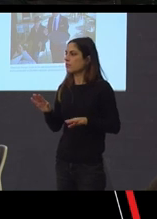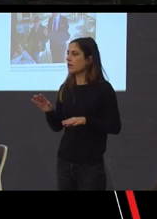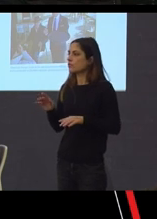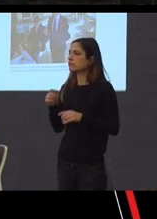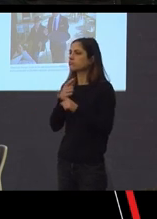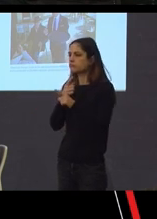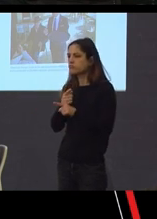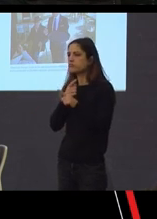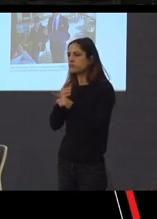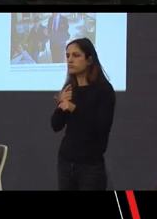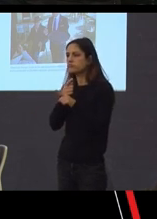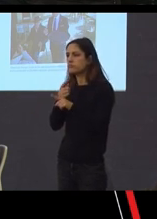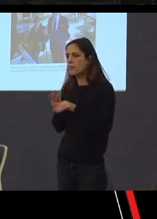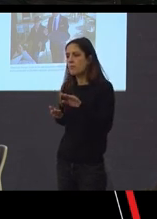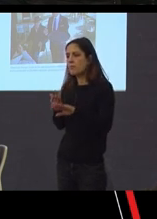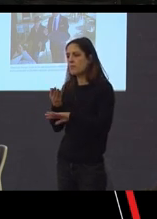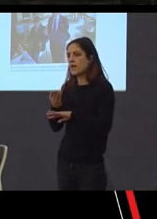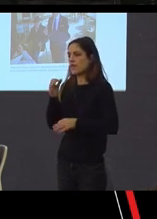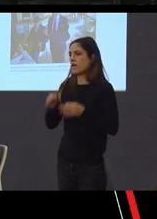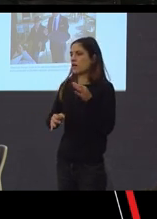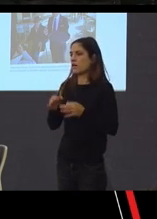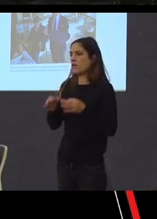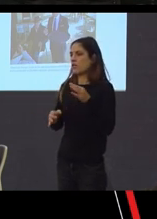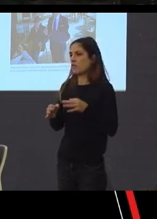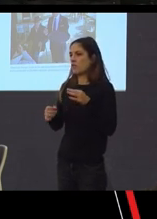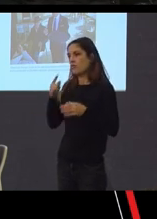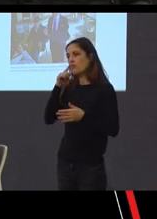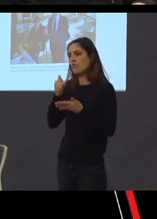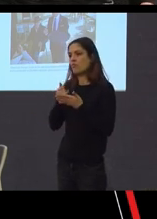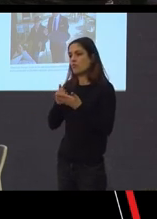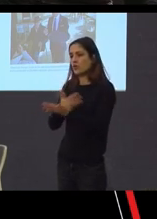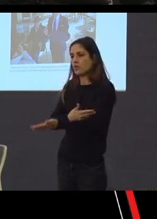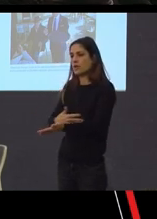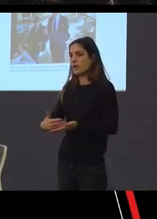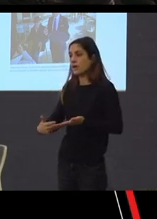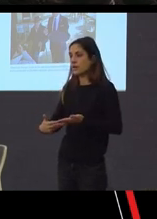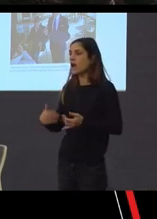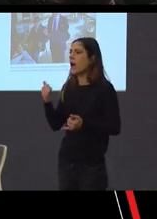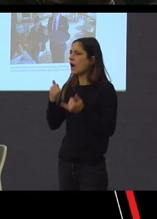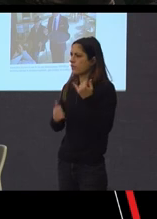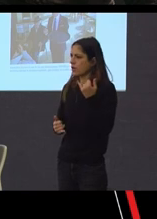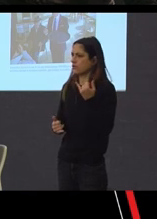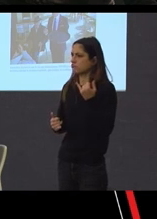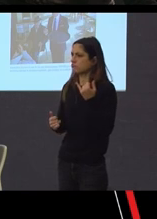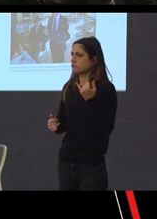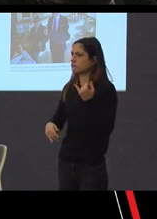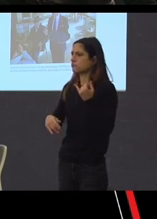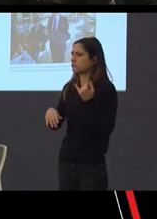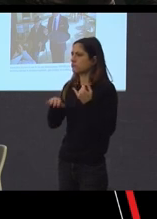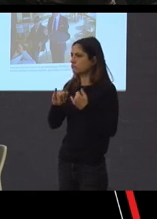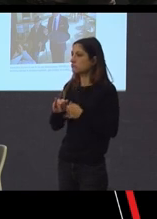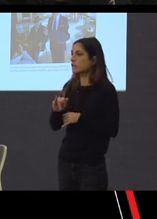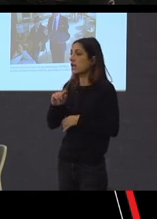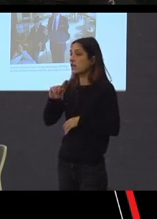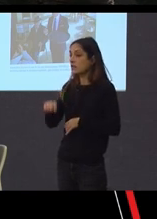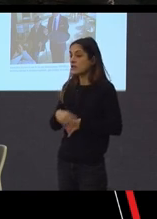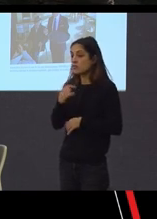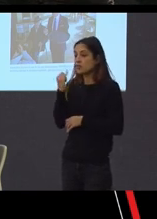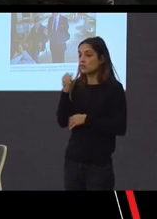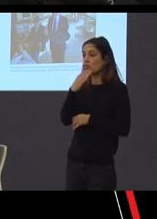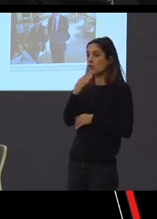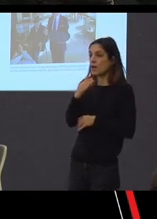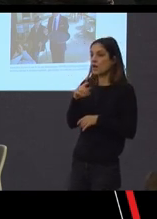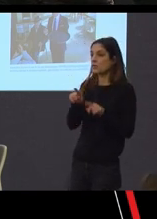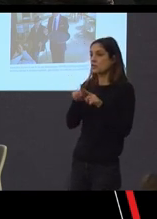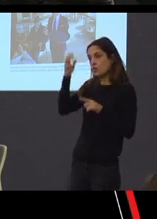solicitar eso judicialmente xusto cando abdicou Juan Carlos, xa non era inviolable, pero